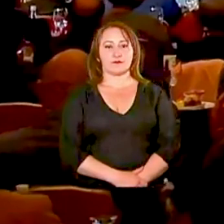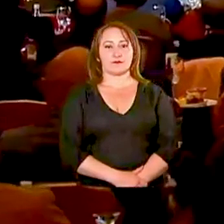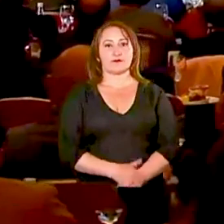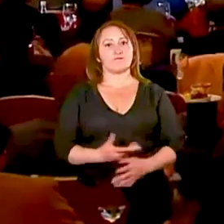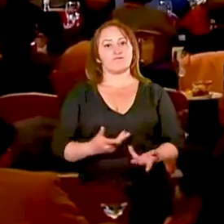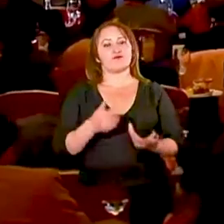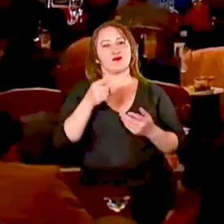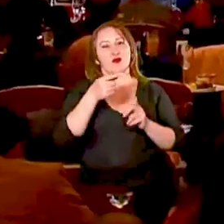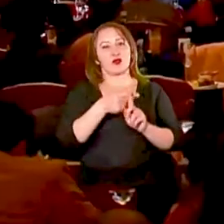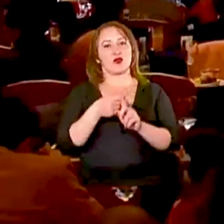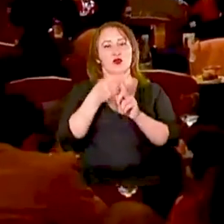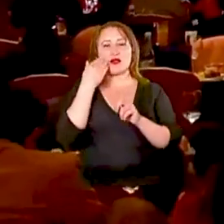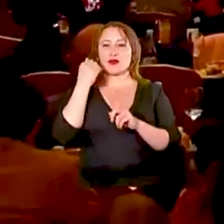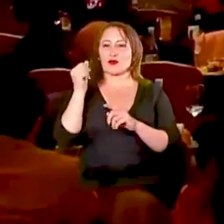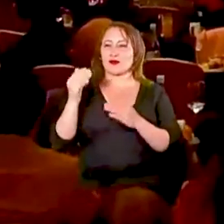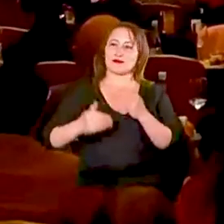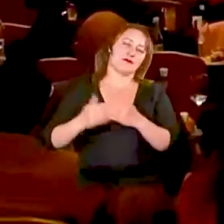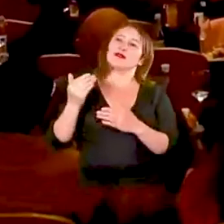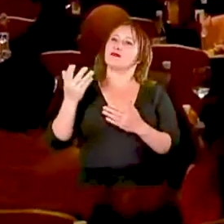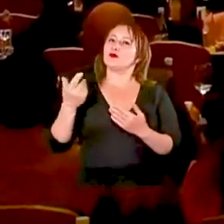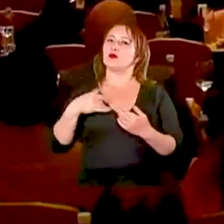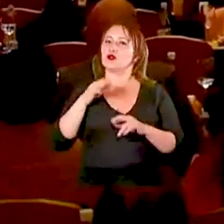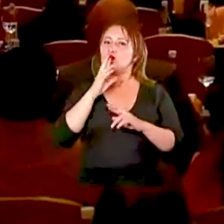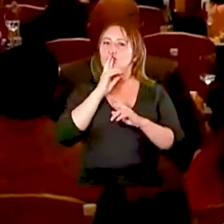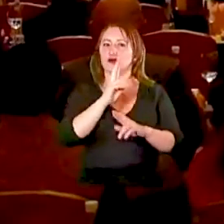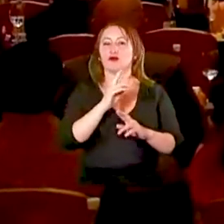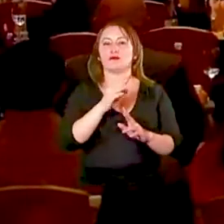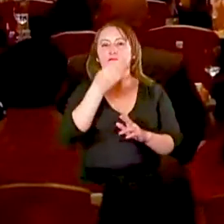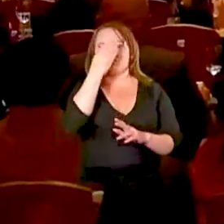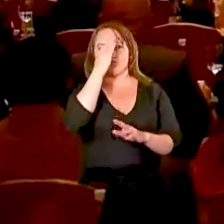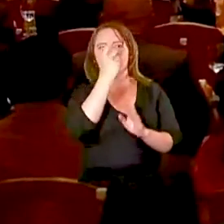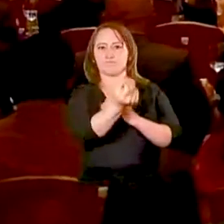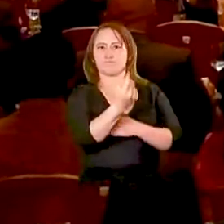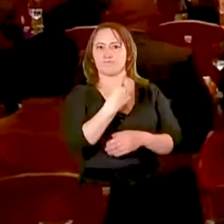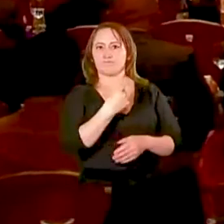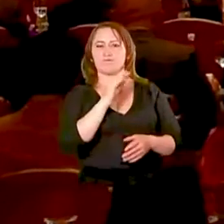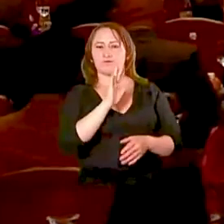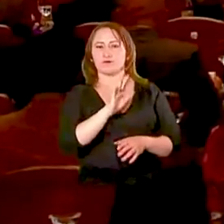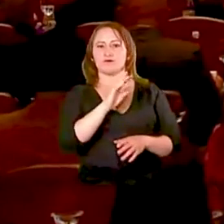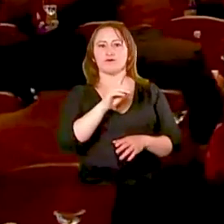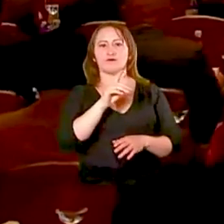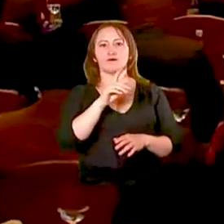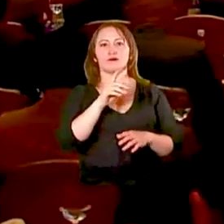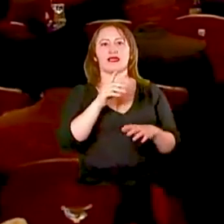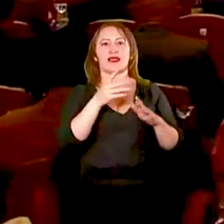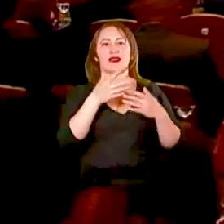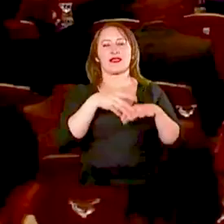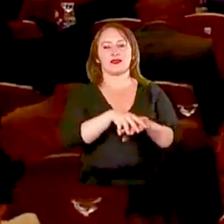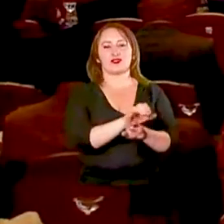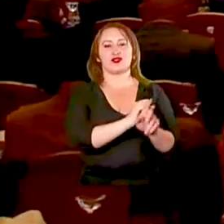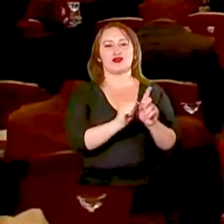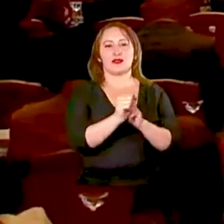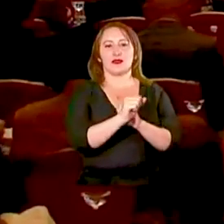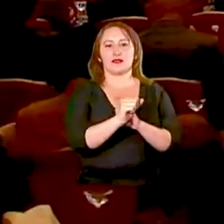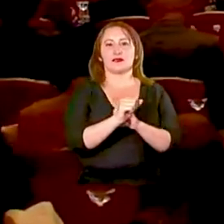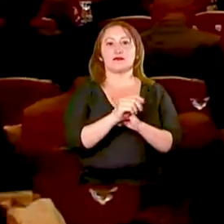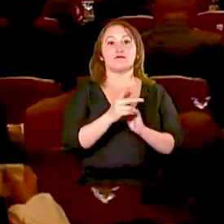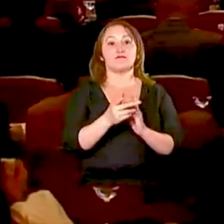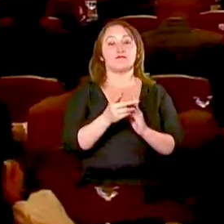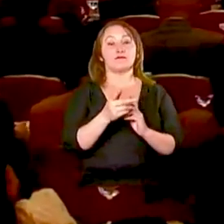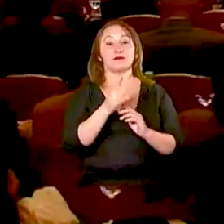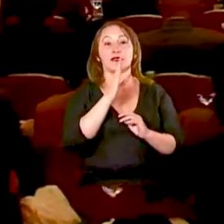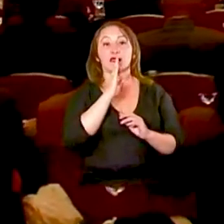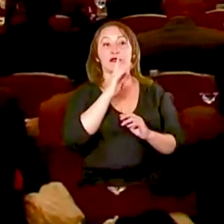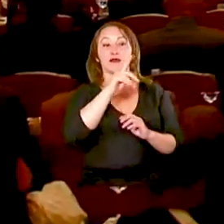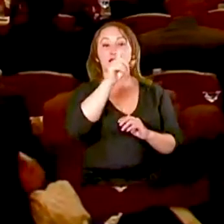Señora Procuradora, iniciamos este panel respondiendo a una inquietud que recibimos a través de nuestras redes sociales y fue